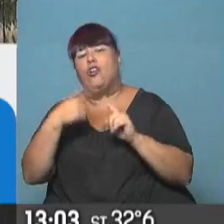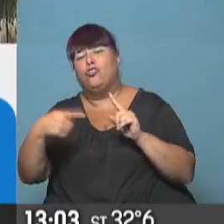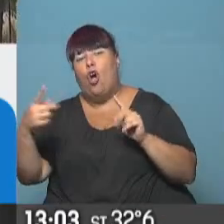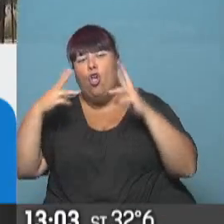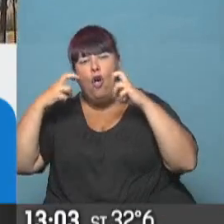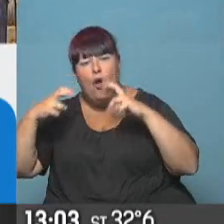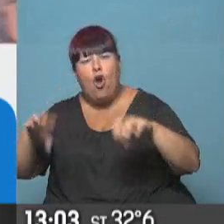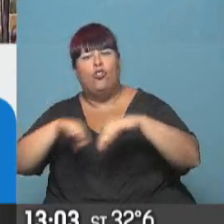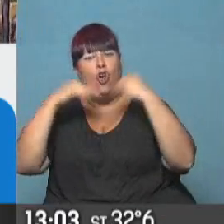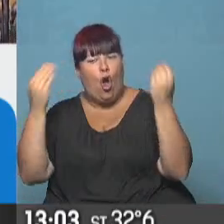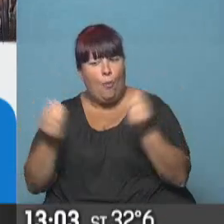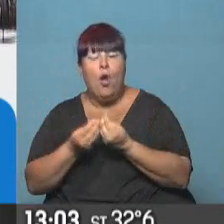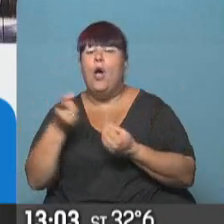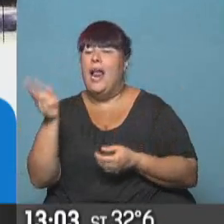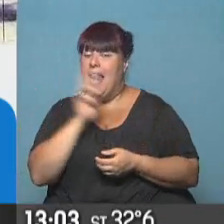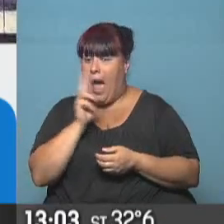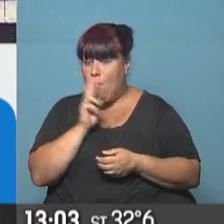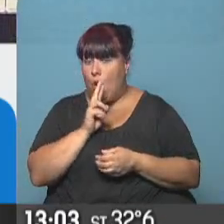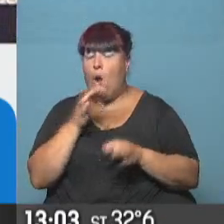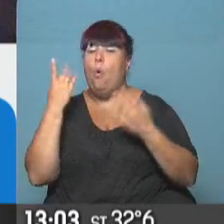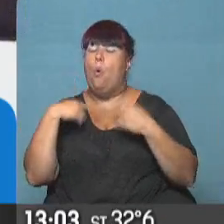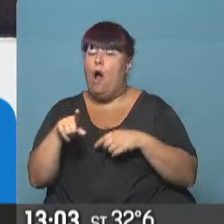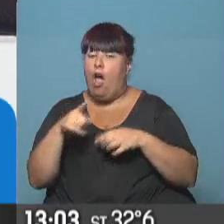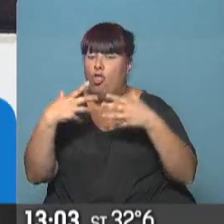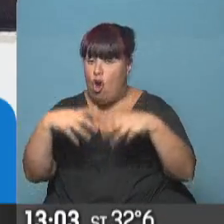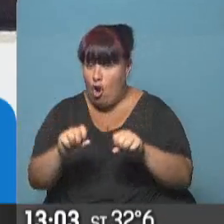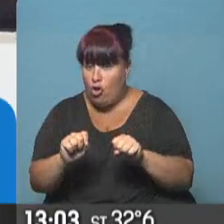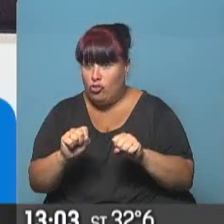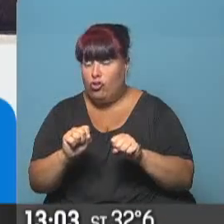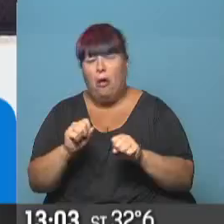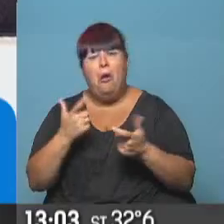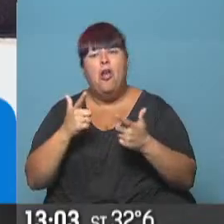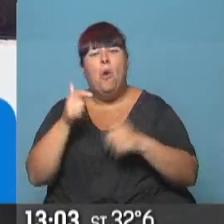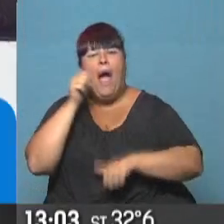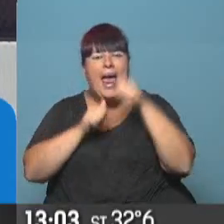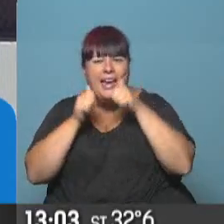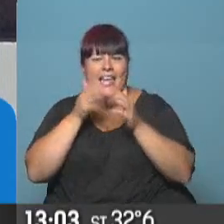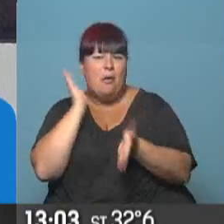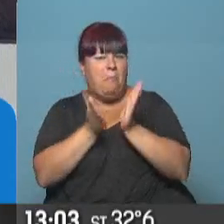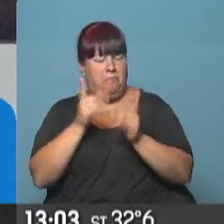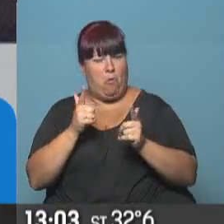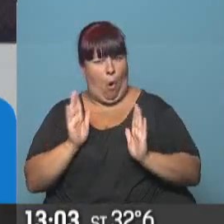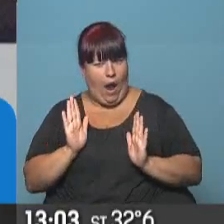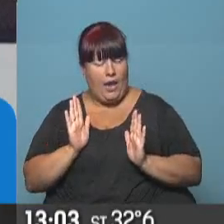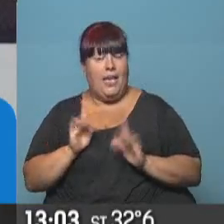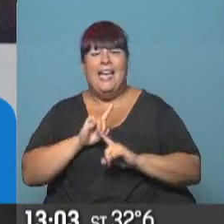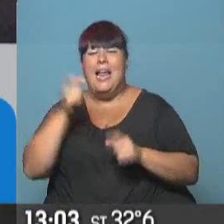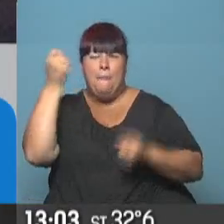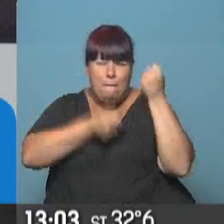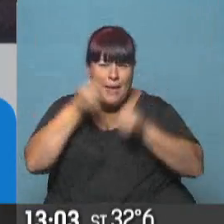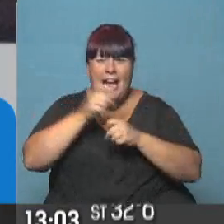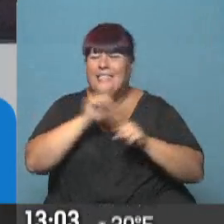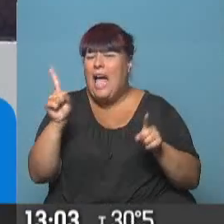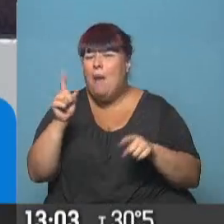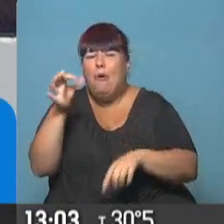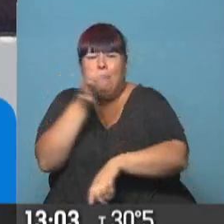las pericias, porque esta mujer, al momento de ser encontrada, no presentaba signos de violencia, ni golpes, ni siquiera